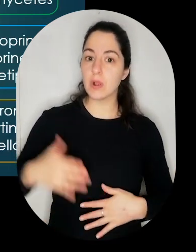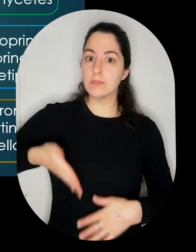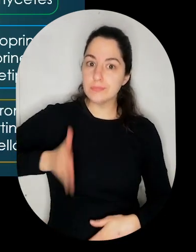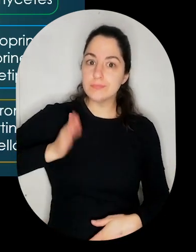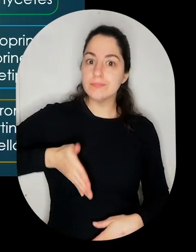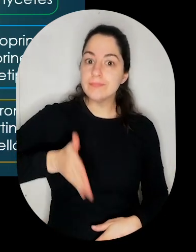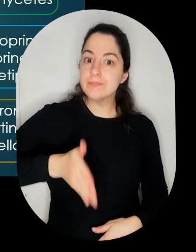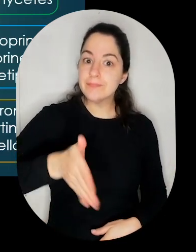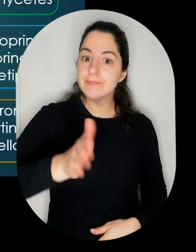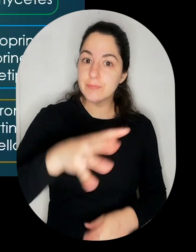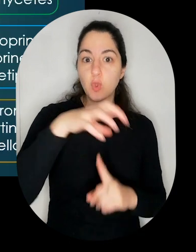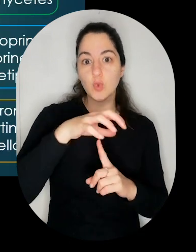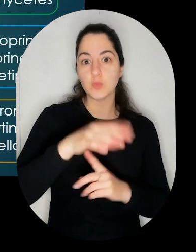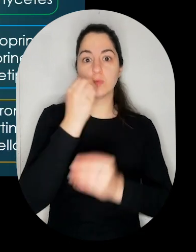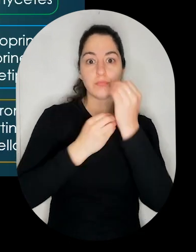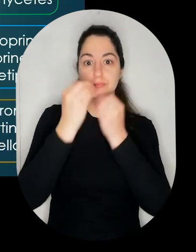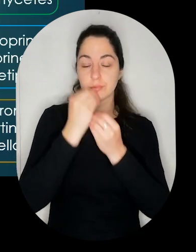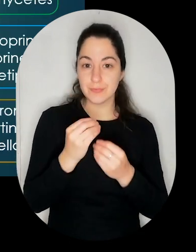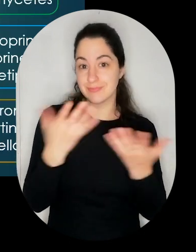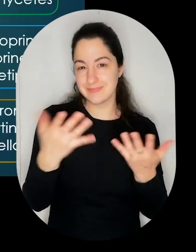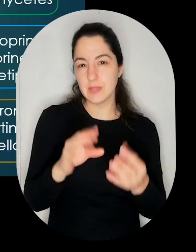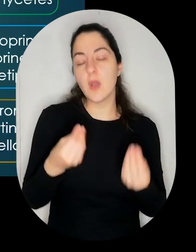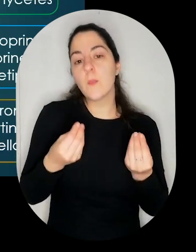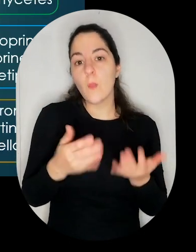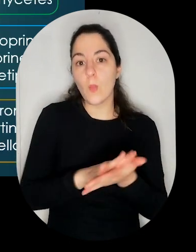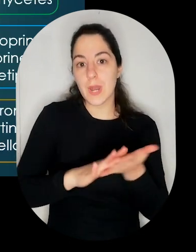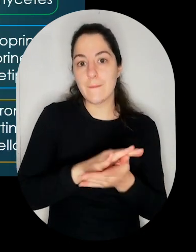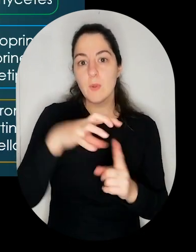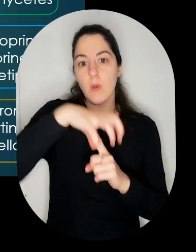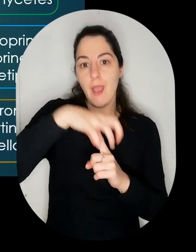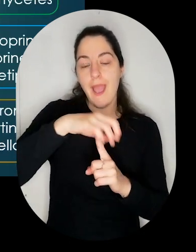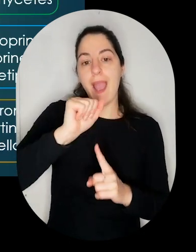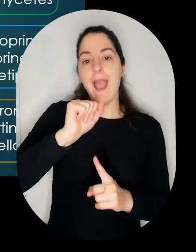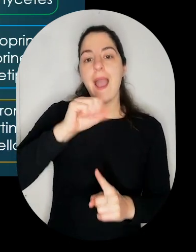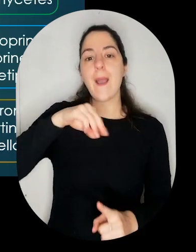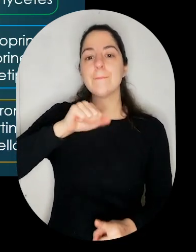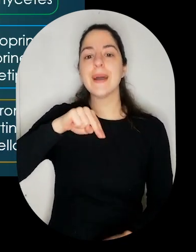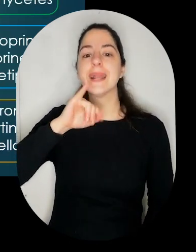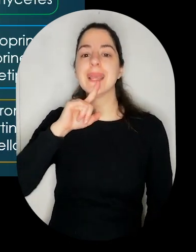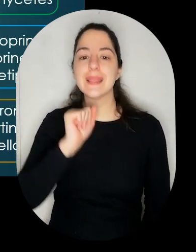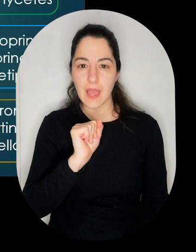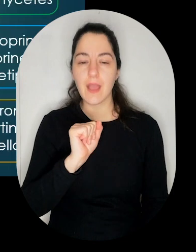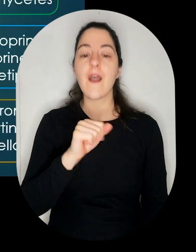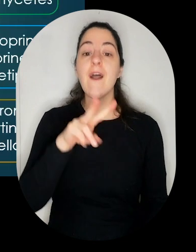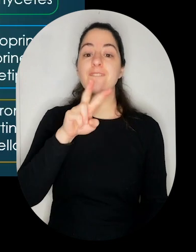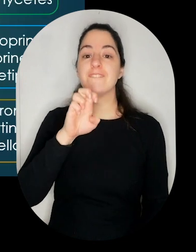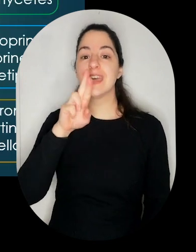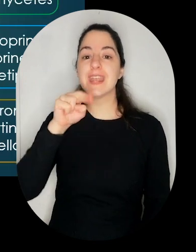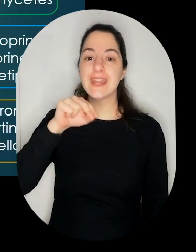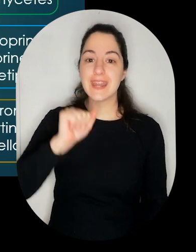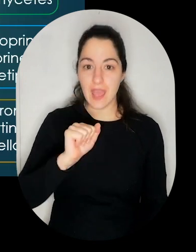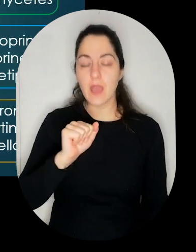y otra y otra vez, por el mismo consumo, ¿ya? Clásicos son de las amanitas tóxicas, como amanita verna, amanita